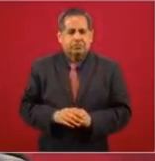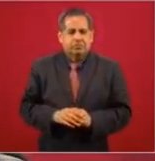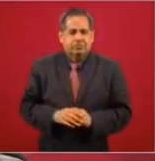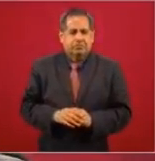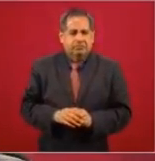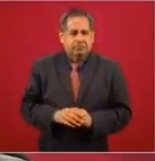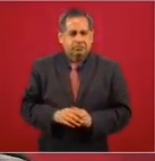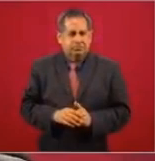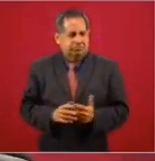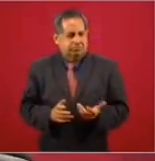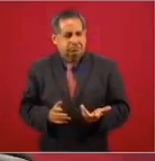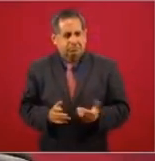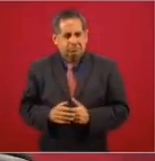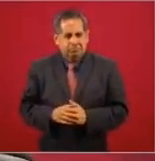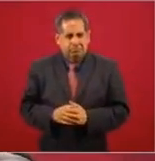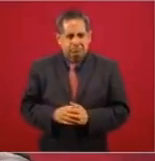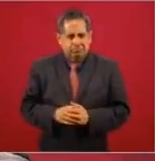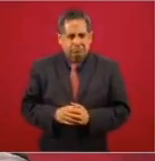Sí,